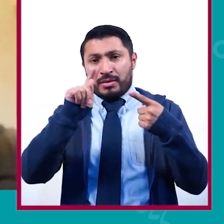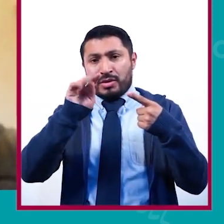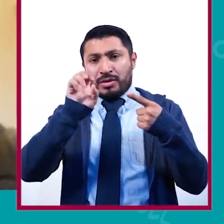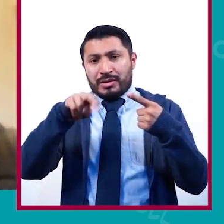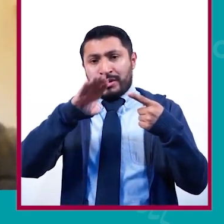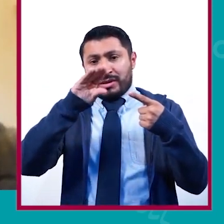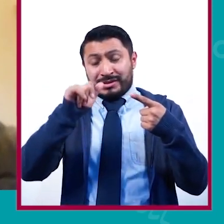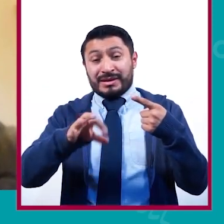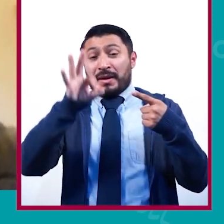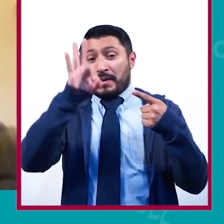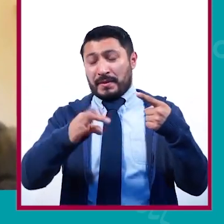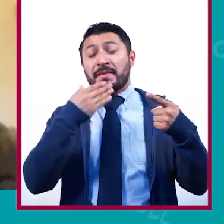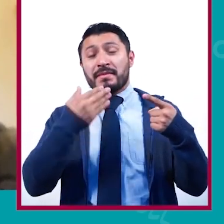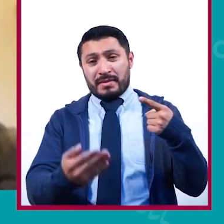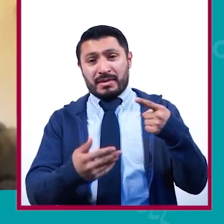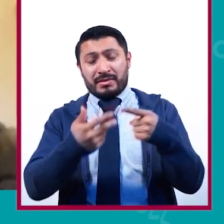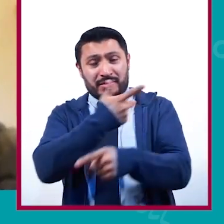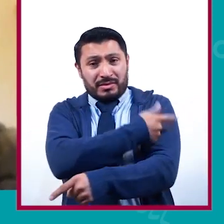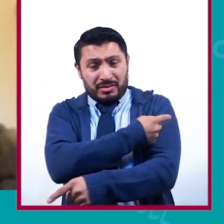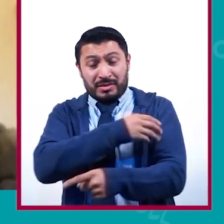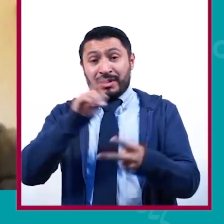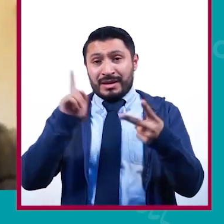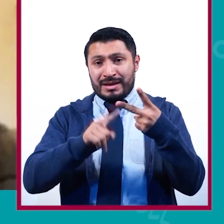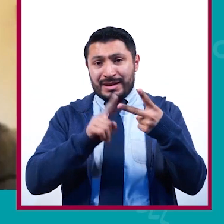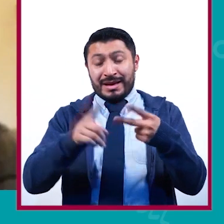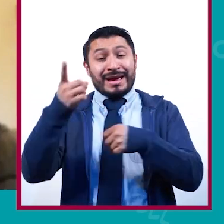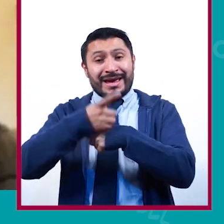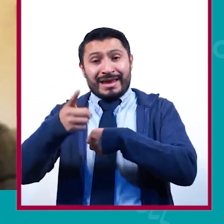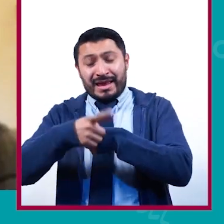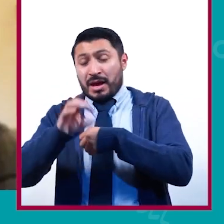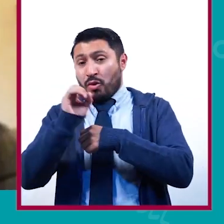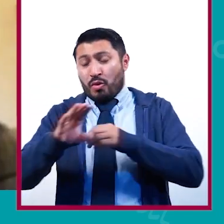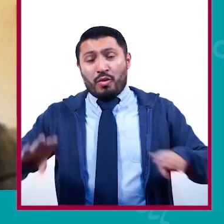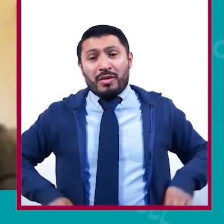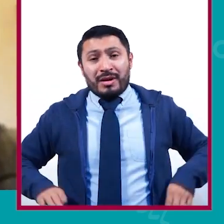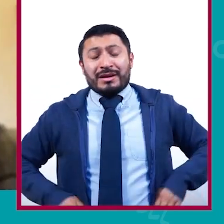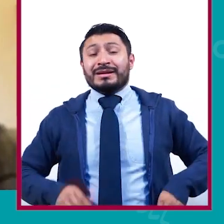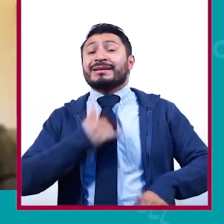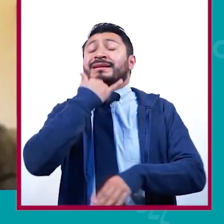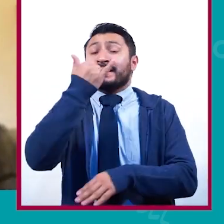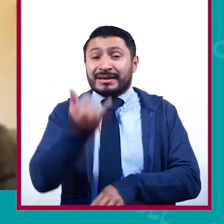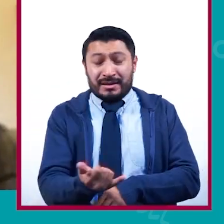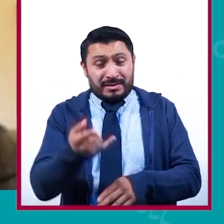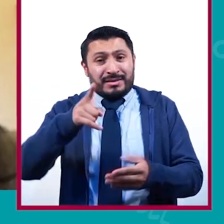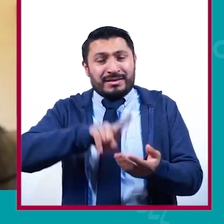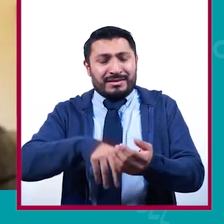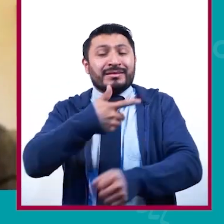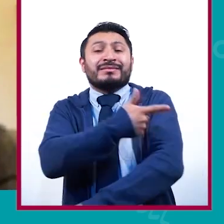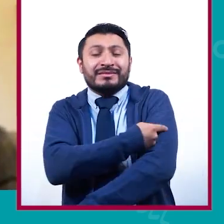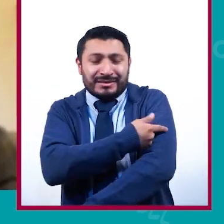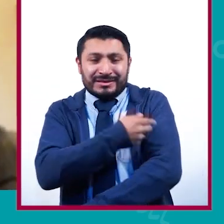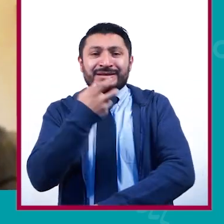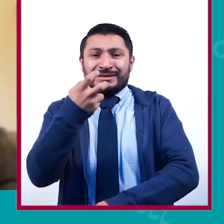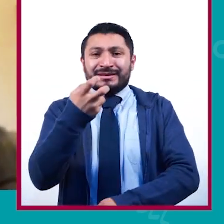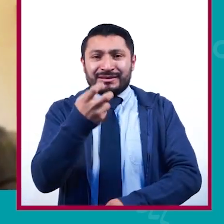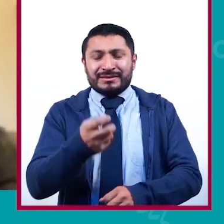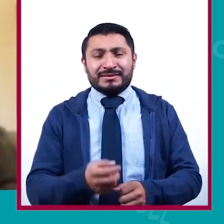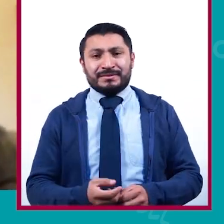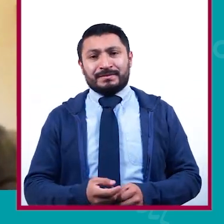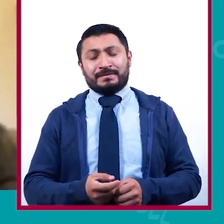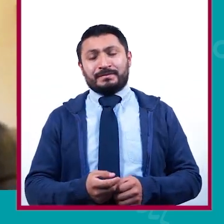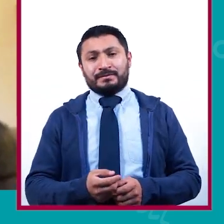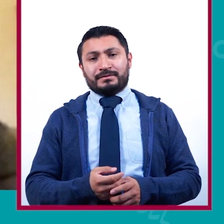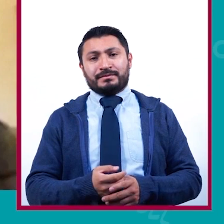eficiencia de la vacuna, así como posibles daños o características erróneas que llegara a tener en ciertos estados de la